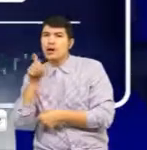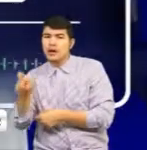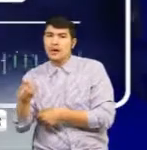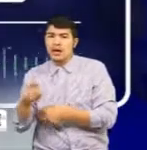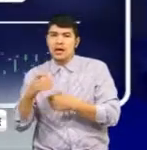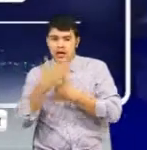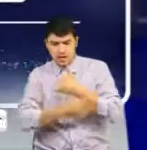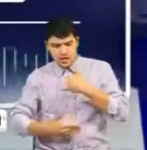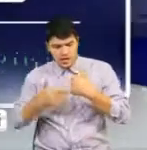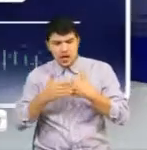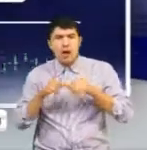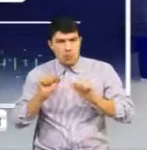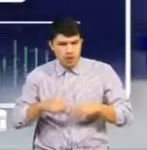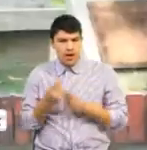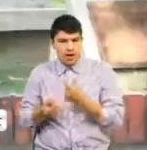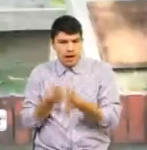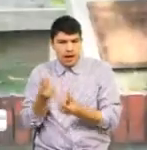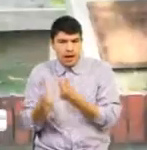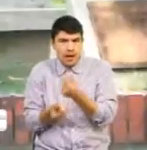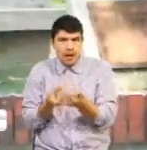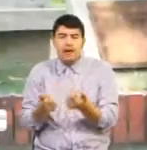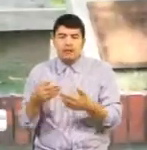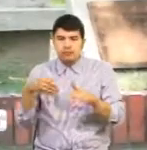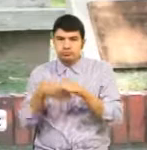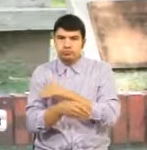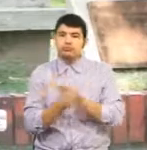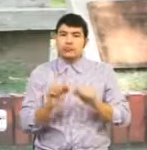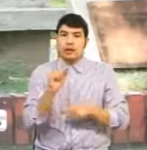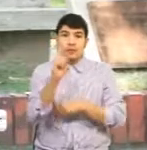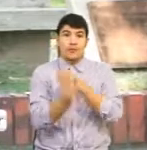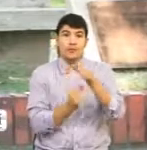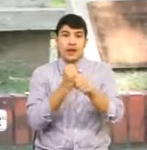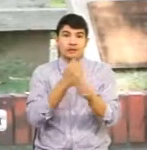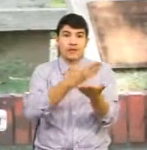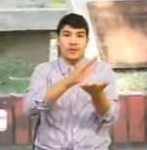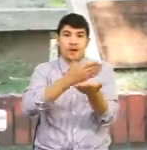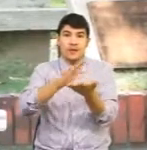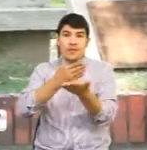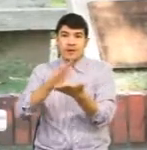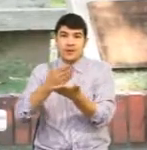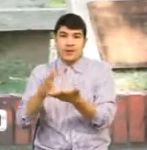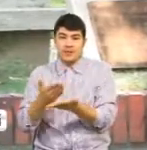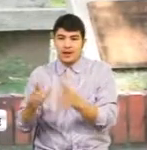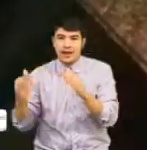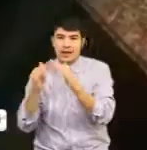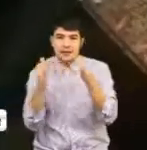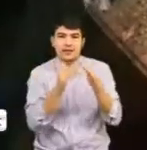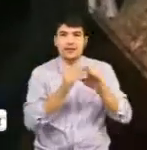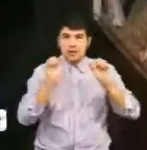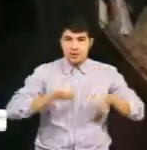del país se agilice mucho más el primer año será dedicado a la compra de predios y a sacar las licencias ambientales